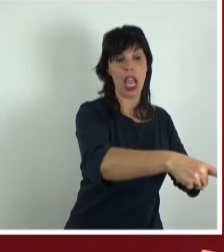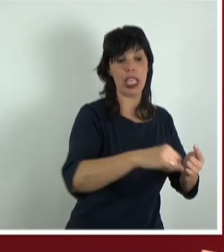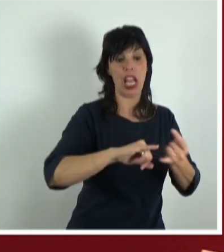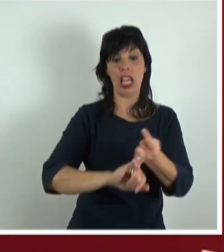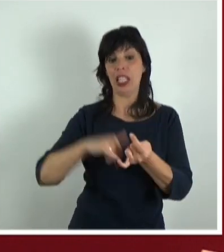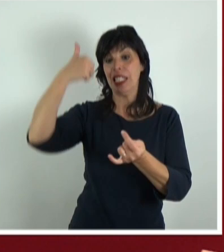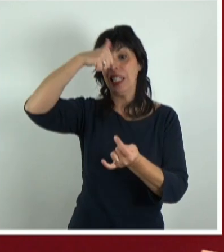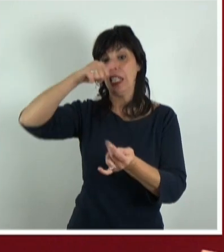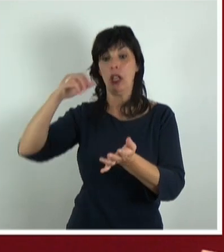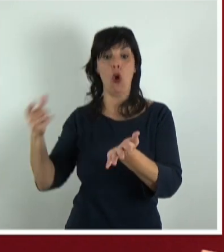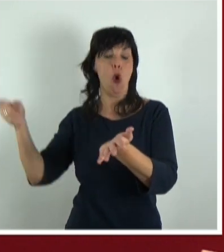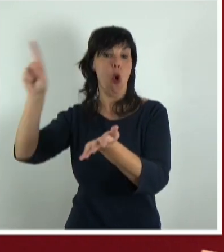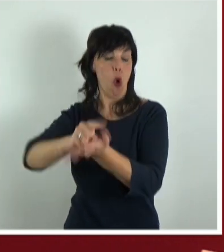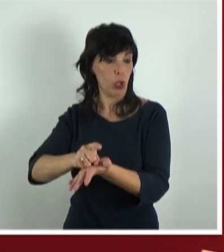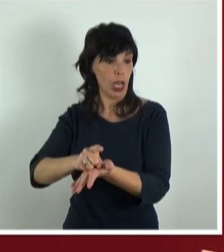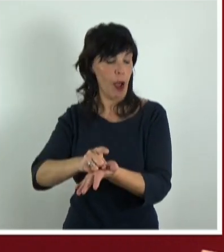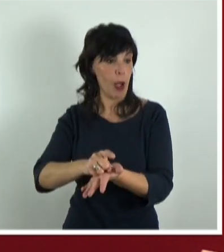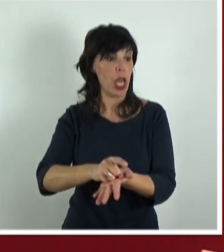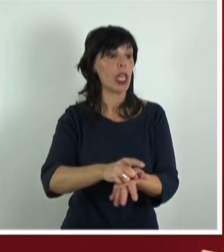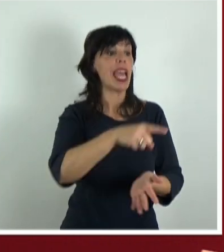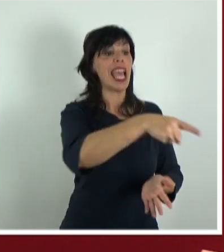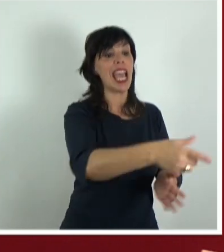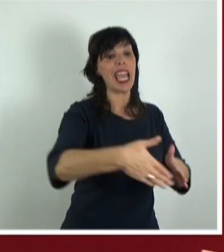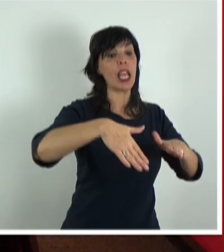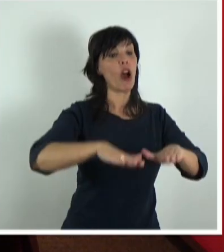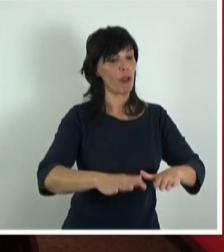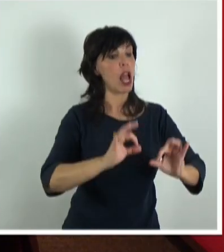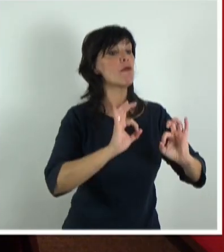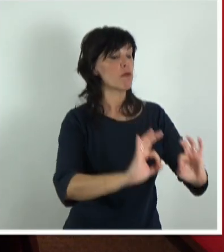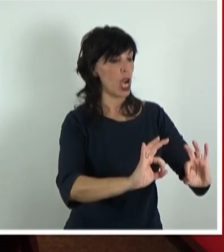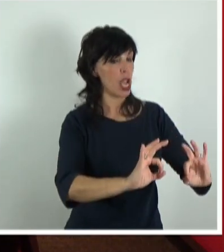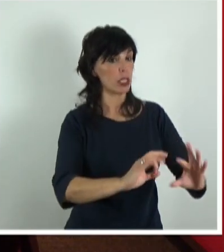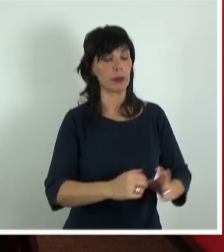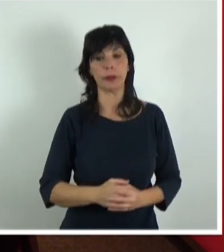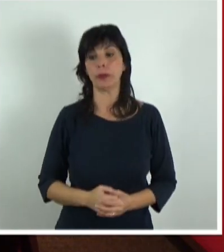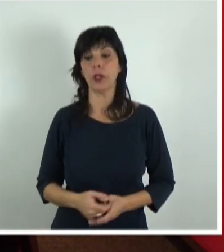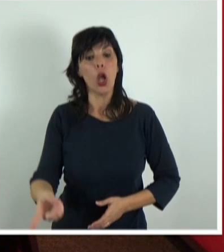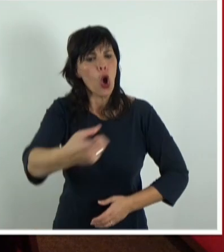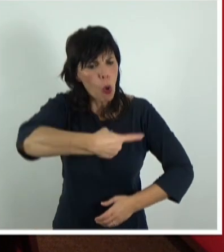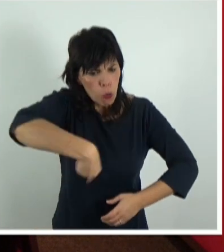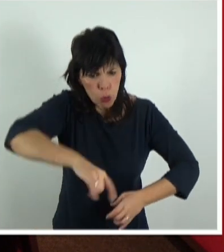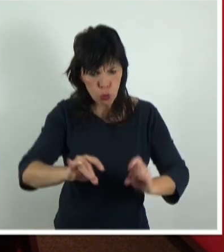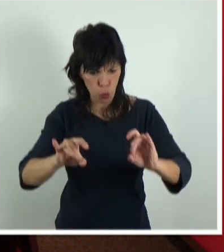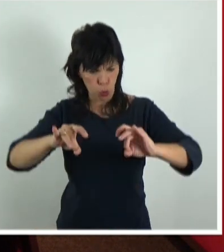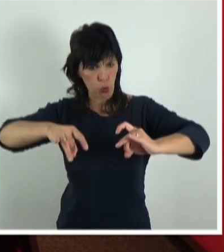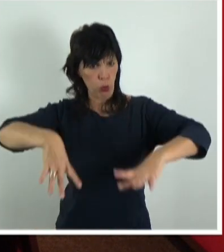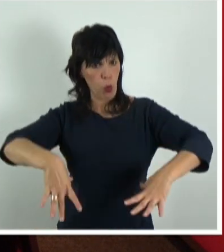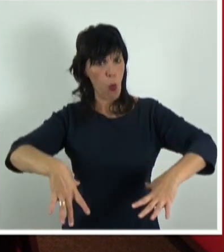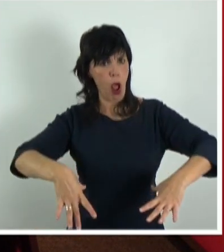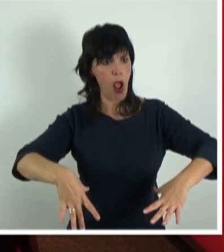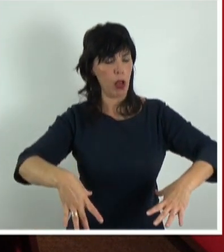Y dice el apóstol Pablo: así también vosotros, hermanos míos, habéis muerto a la ley